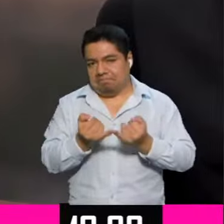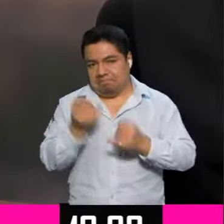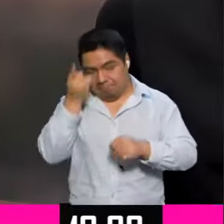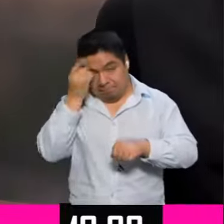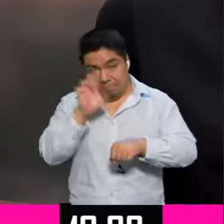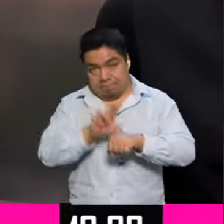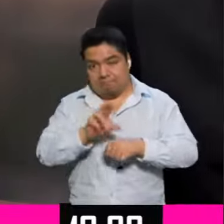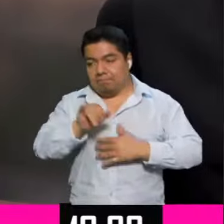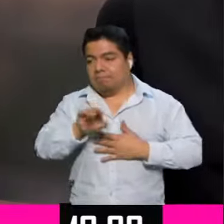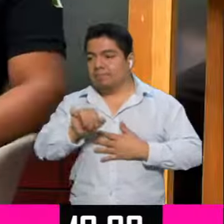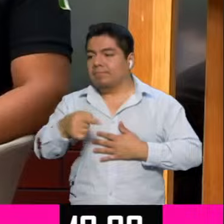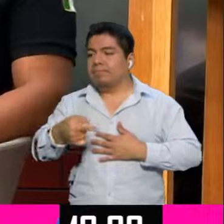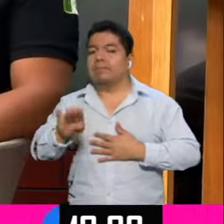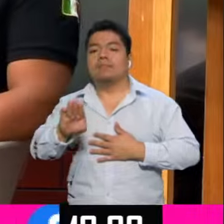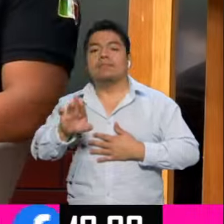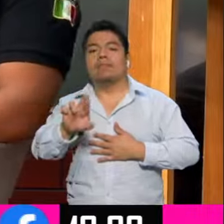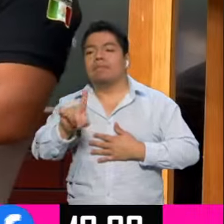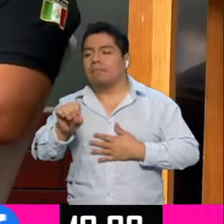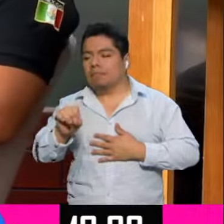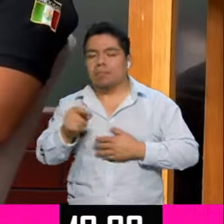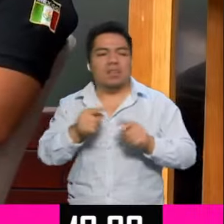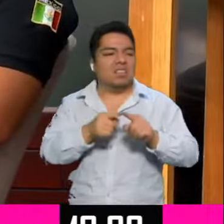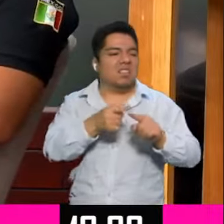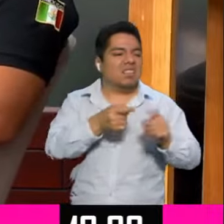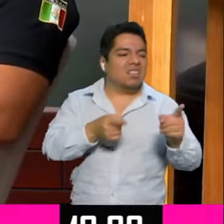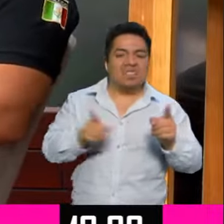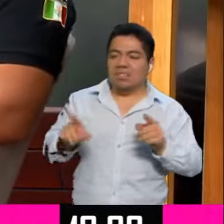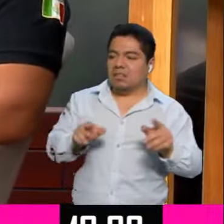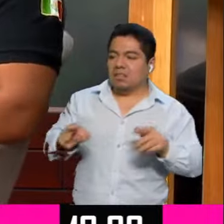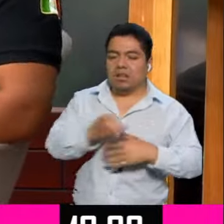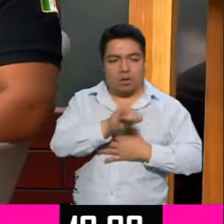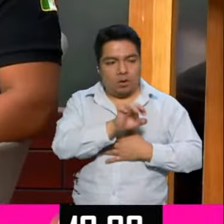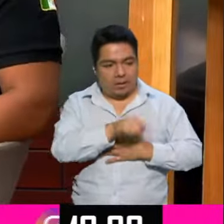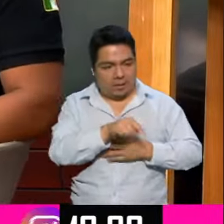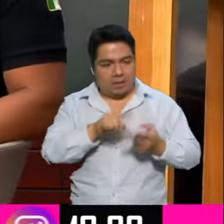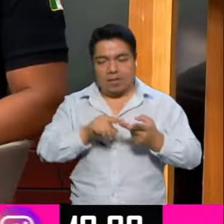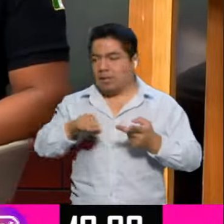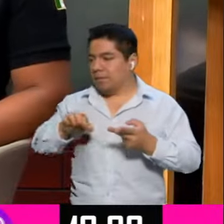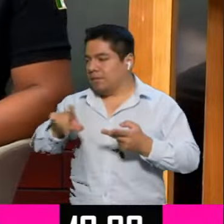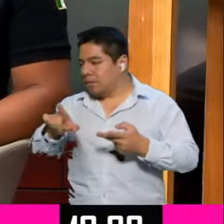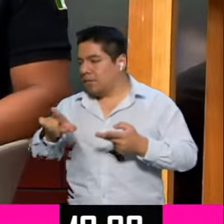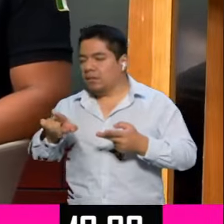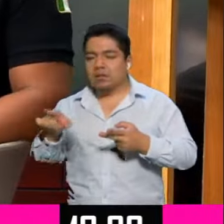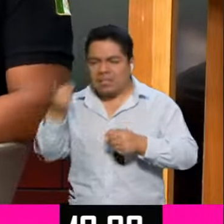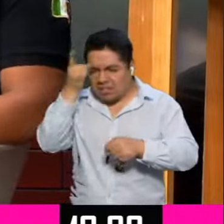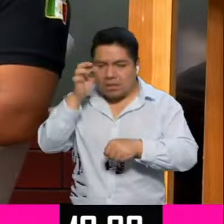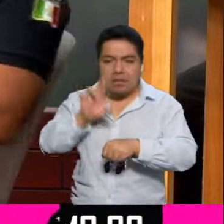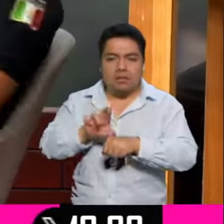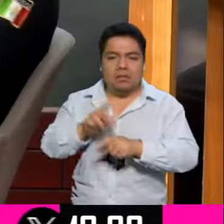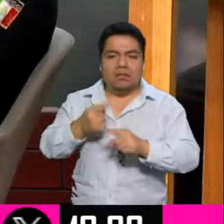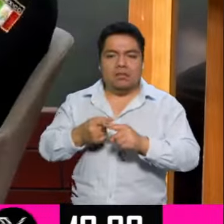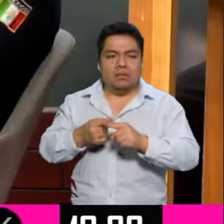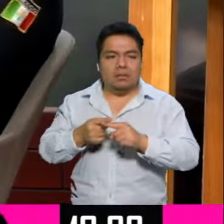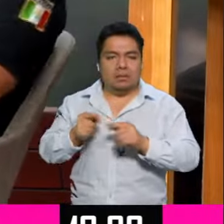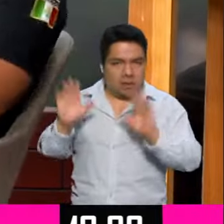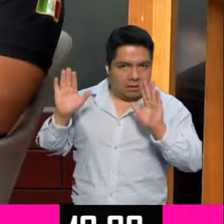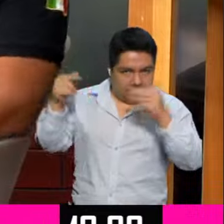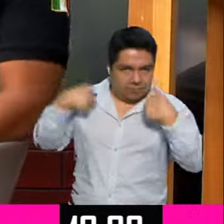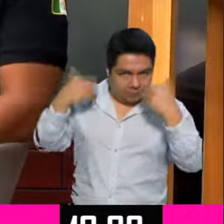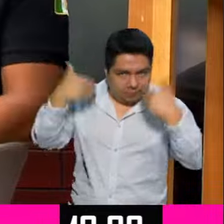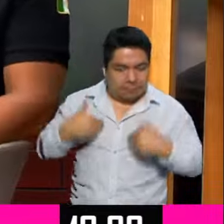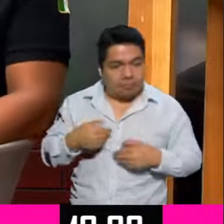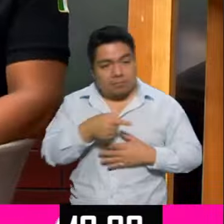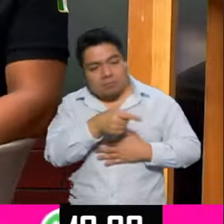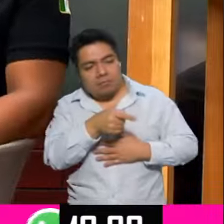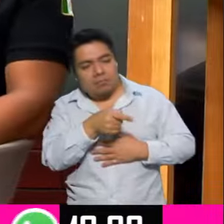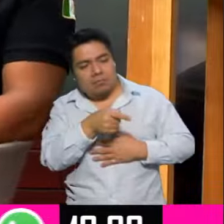director Jonathan Bravo. ¿Quién es quién? A ver, porque son Jonathan y Michelle. Así es. ¿Quién es el director de la compañía? Soy yo. Tumero. ¿Y